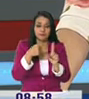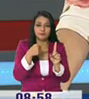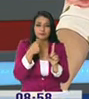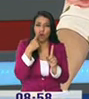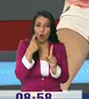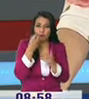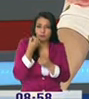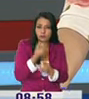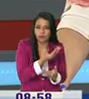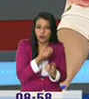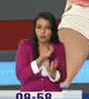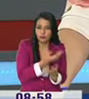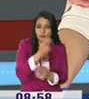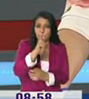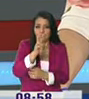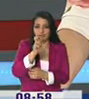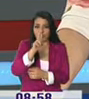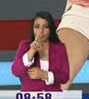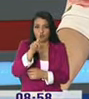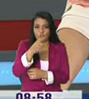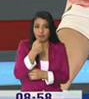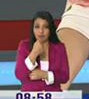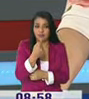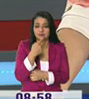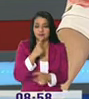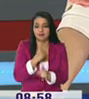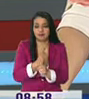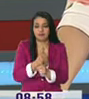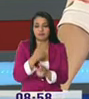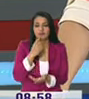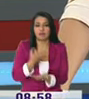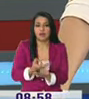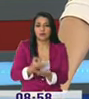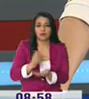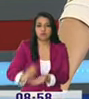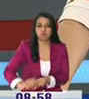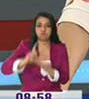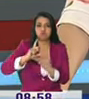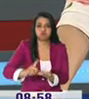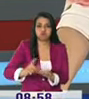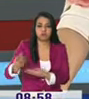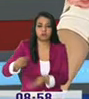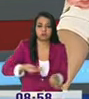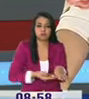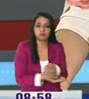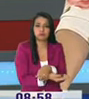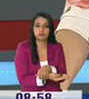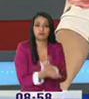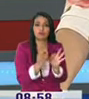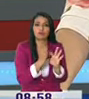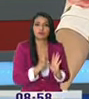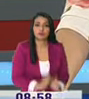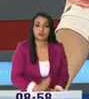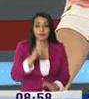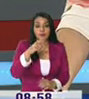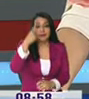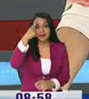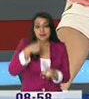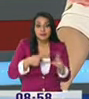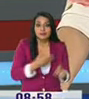Verduga, reconoció que facturaba en exceso los montos con la constructora Odebrecht, además de dar gratificaciones a un funcionario del gobierno